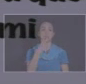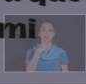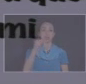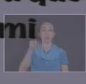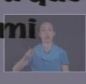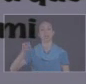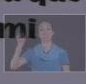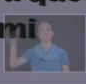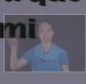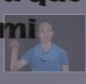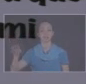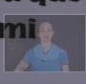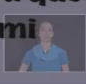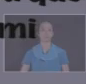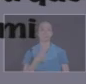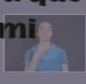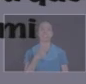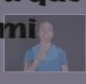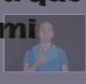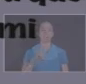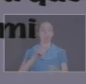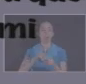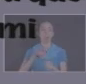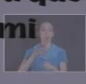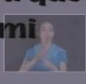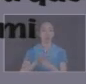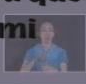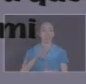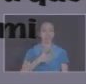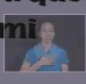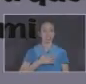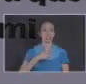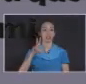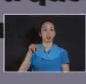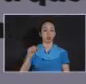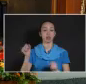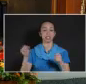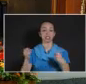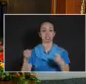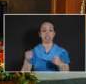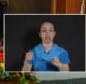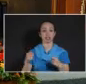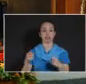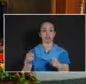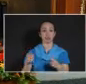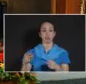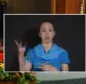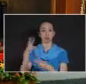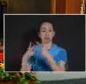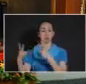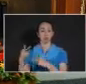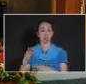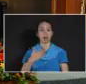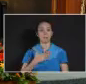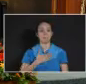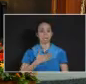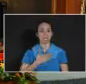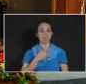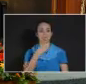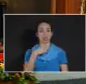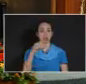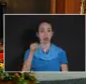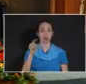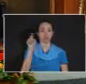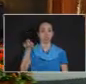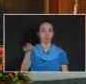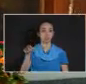dicen: guárdate de no hacer volver a mi hijo allá. Como que si nos dijeran a nosotros los